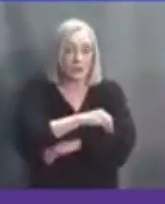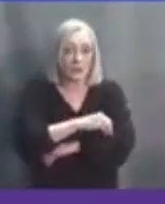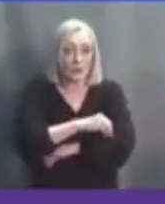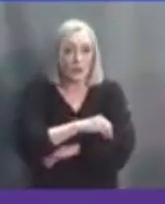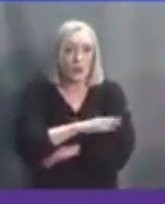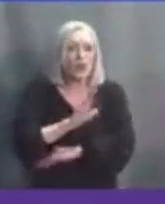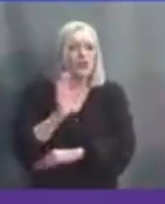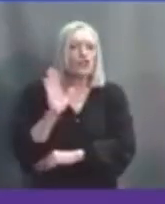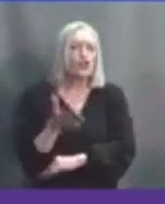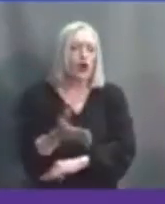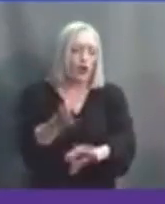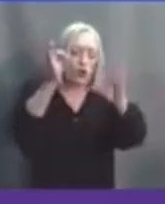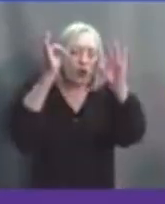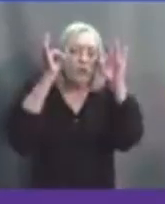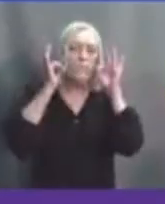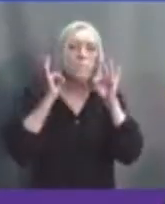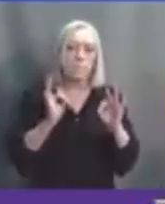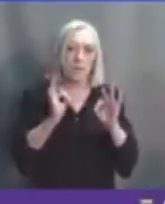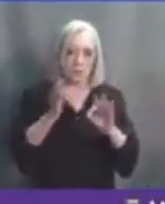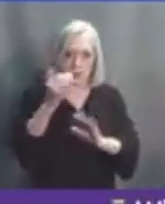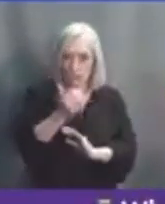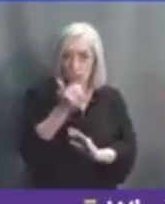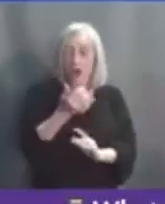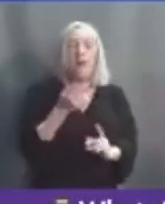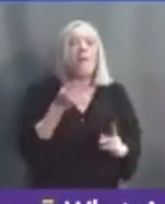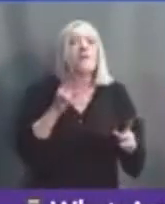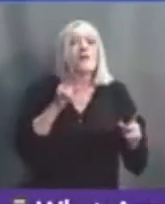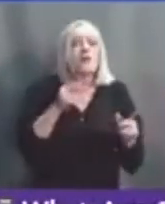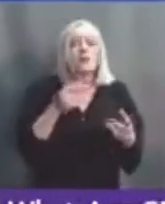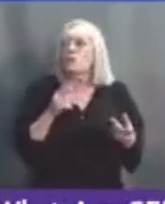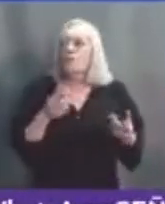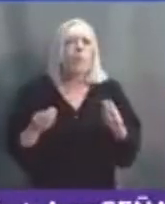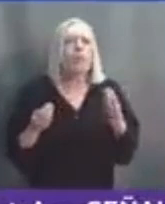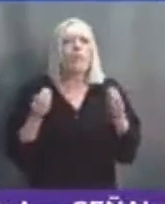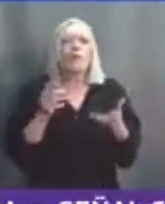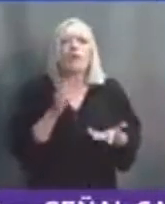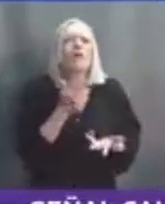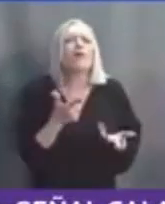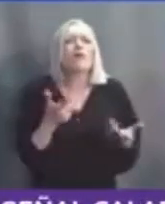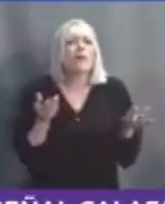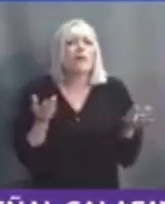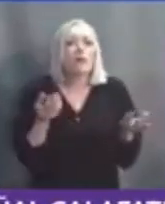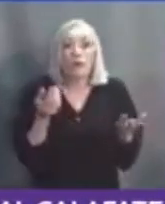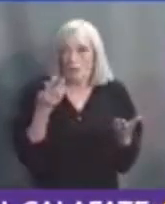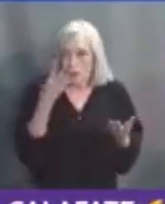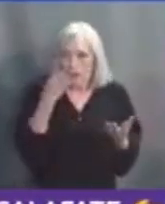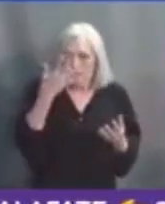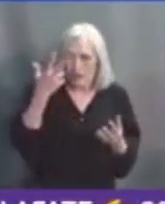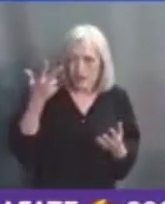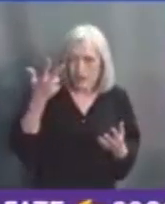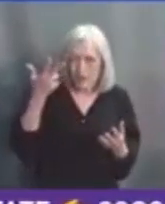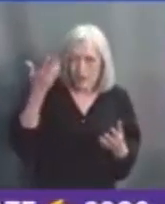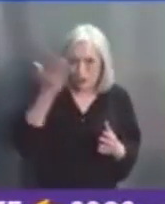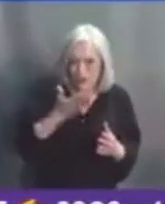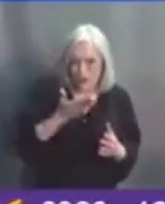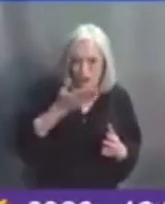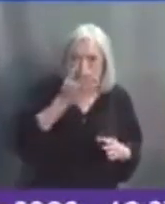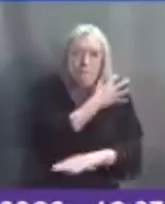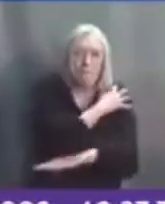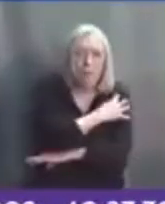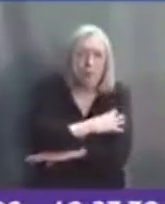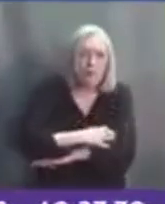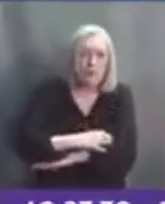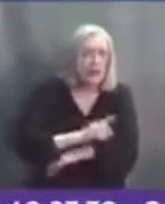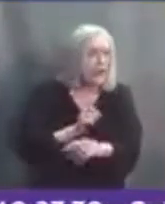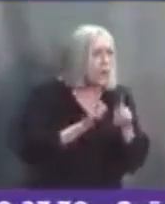todo pero qué qué es lo que tenemos un 4% de Pobres y regiones de la